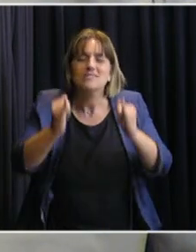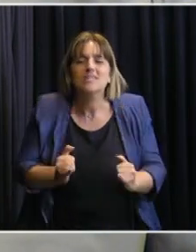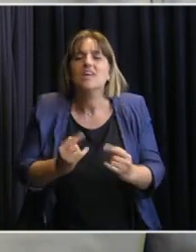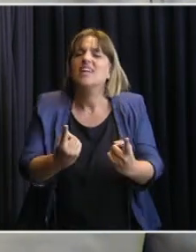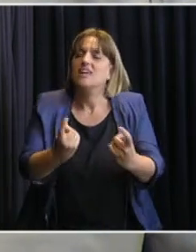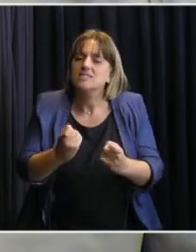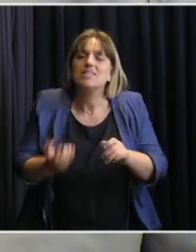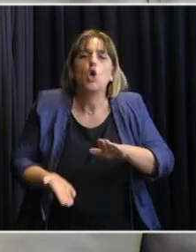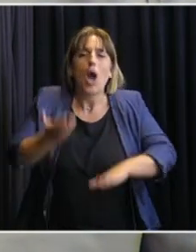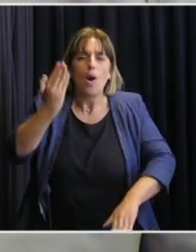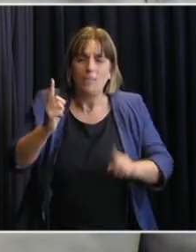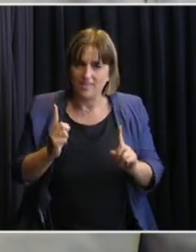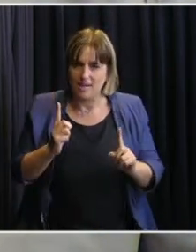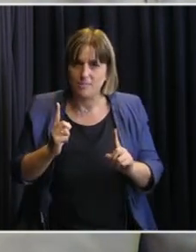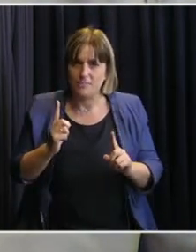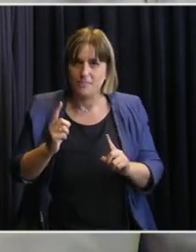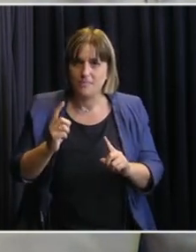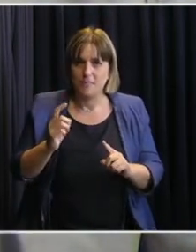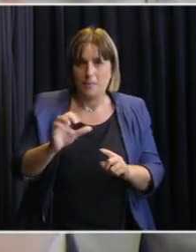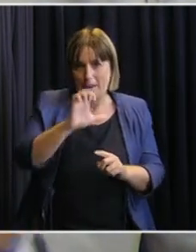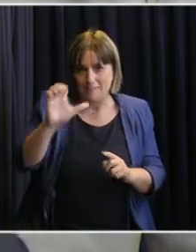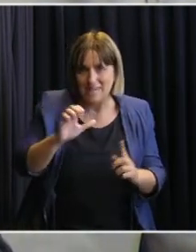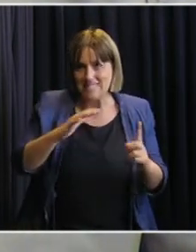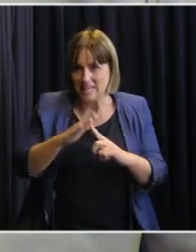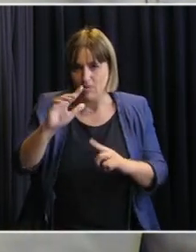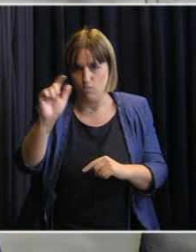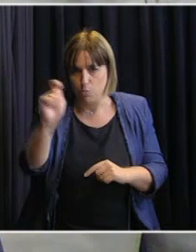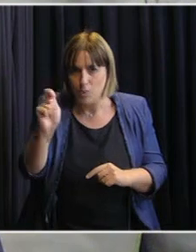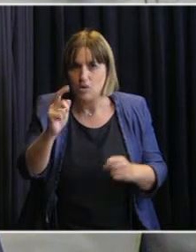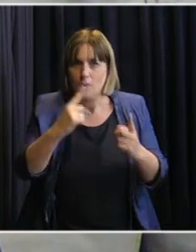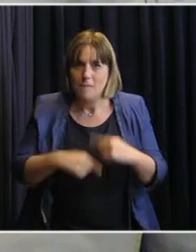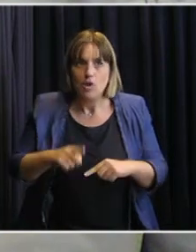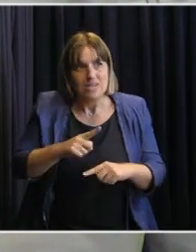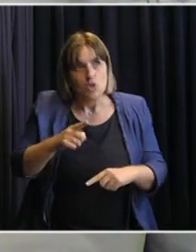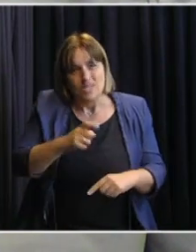que era necesaria, en realidad, de alguna manera, involucra a toda la